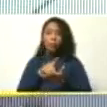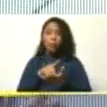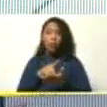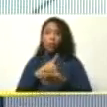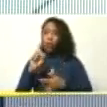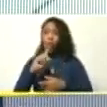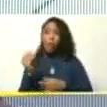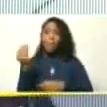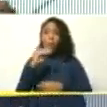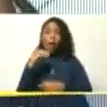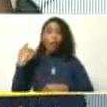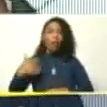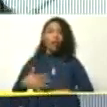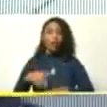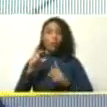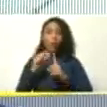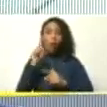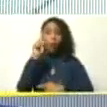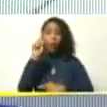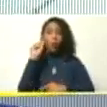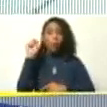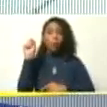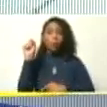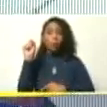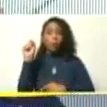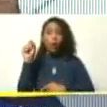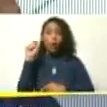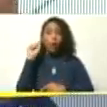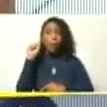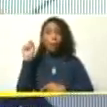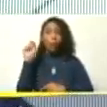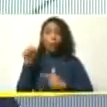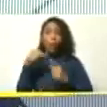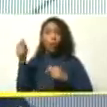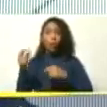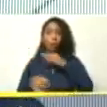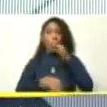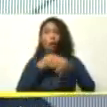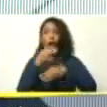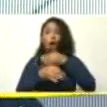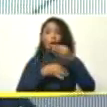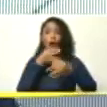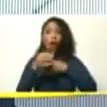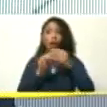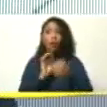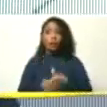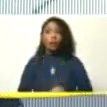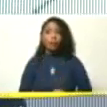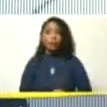no tenía más derecho de palabra, pedía un punto previo. Y el punto previo era otro discurso, ¿no?